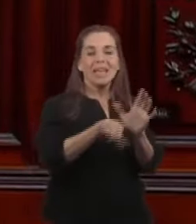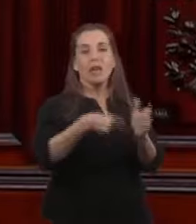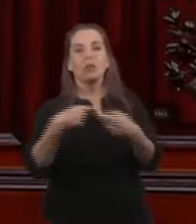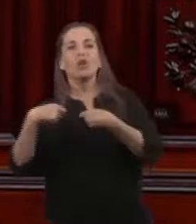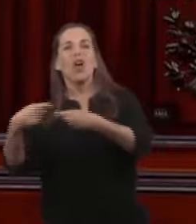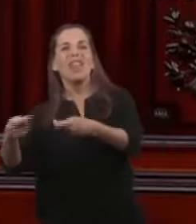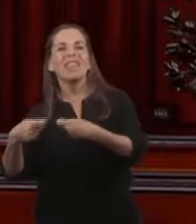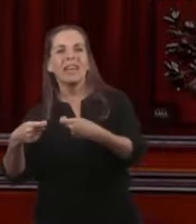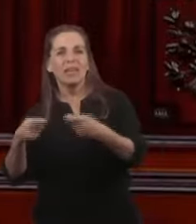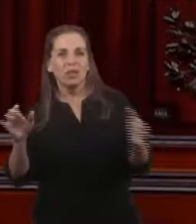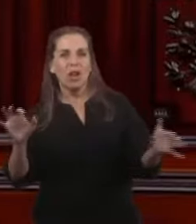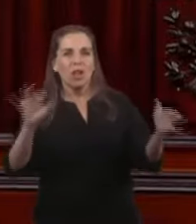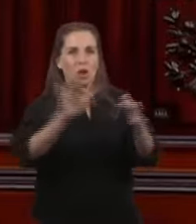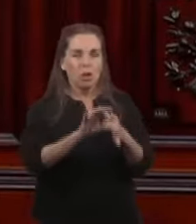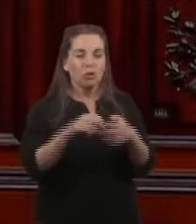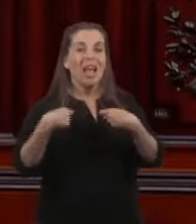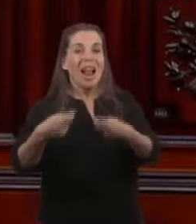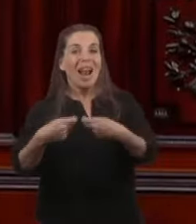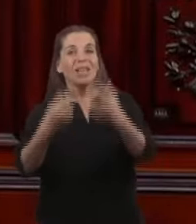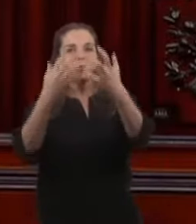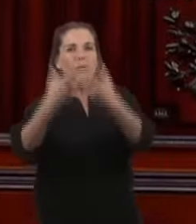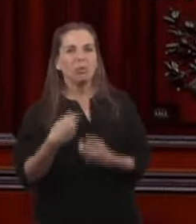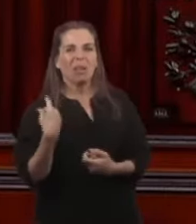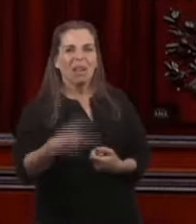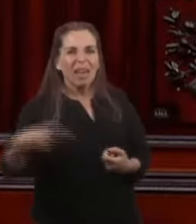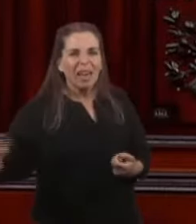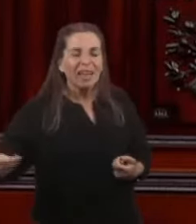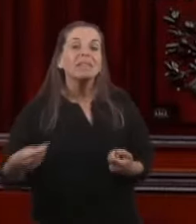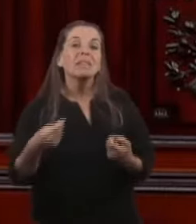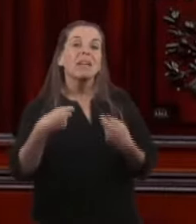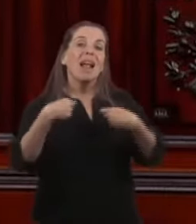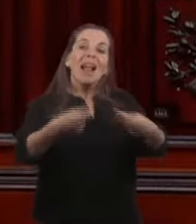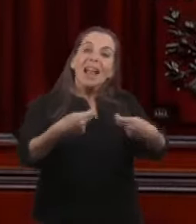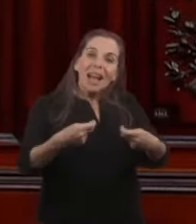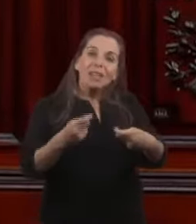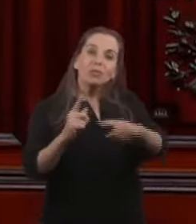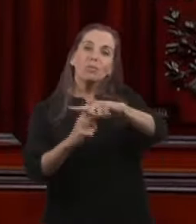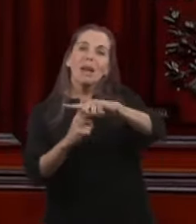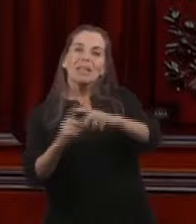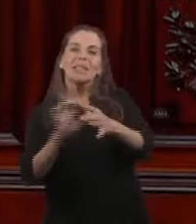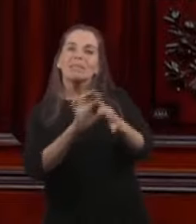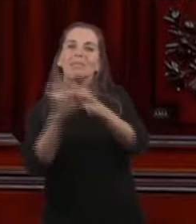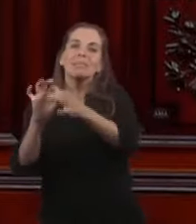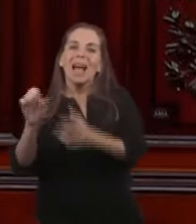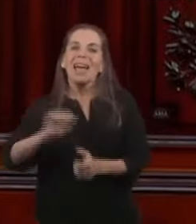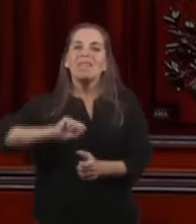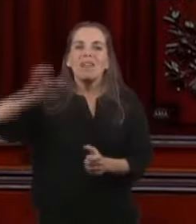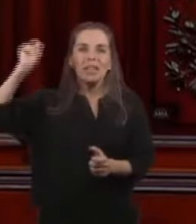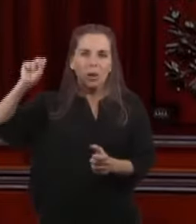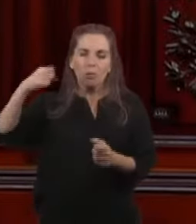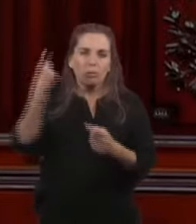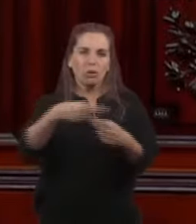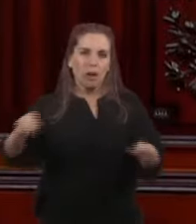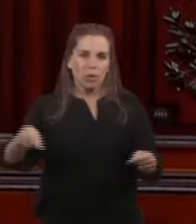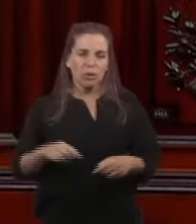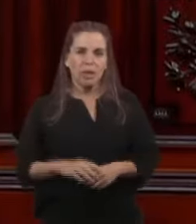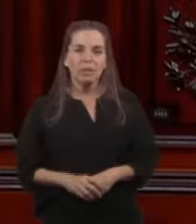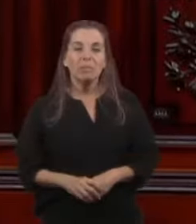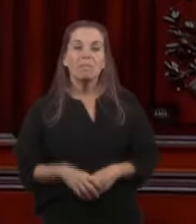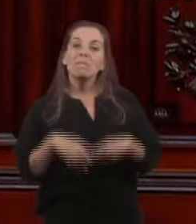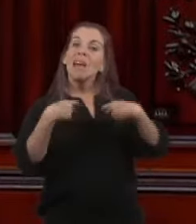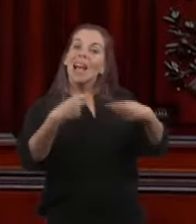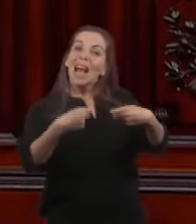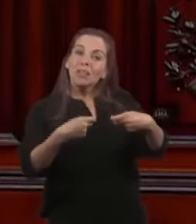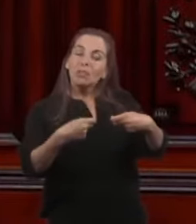discrecional el gasto automático es el componente de gasto que está indexado a la inflación y otras variables Macro el gasto